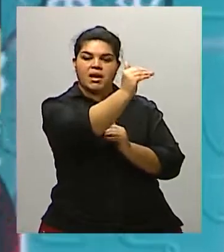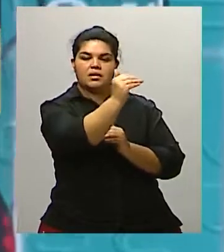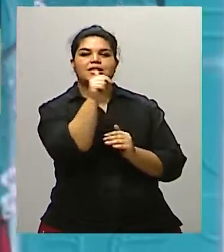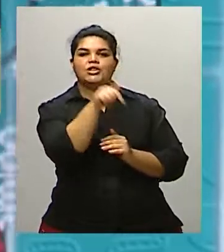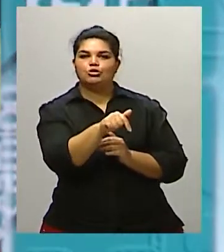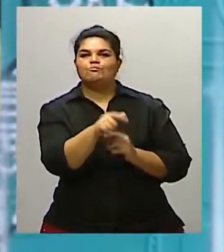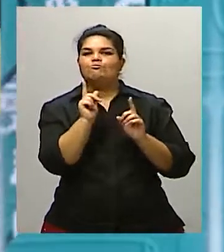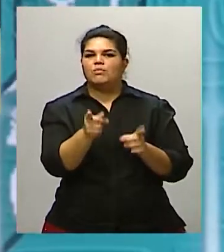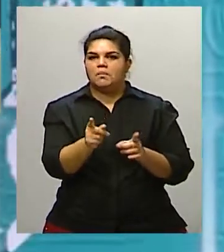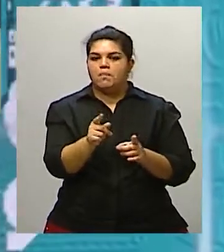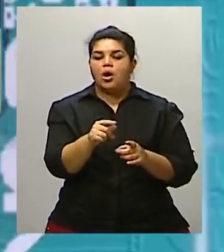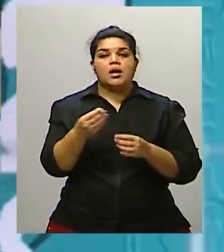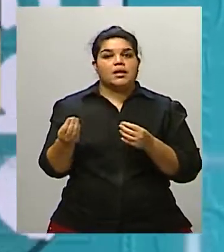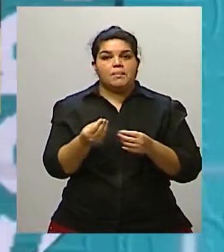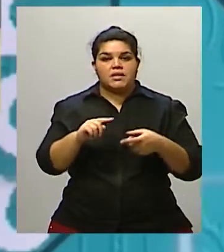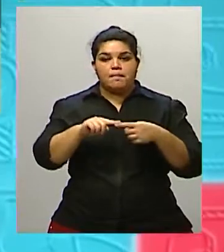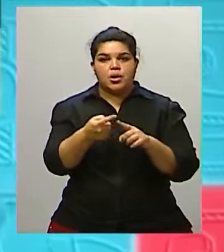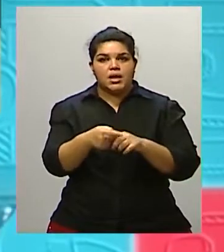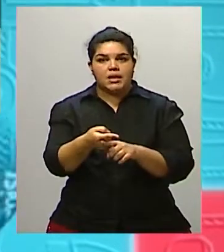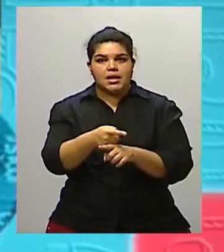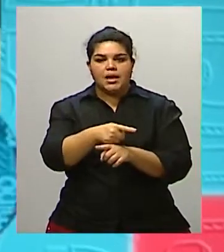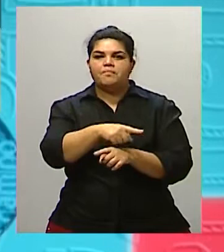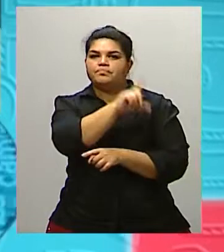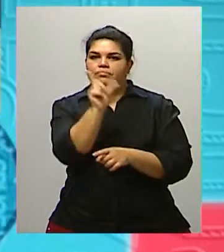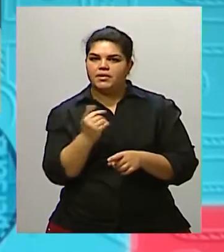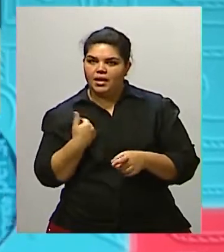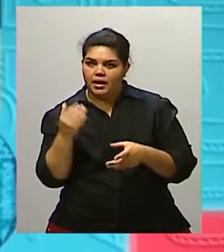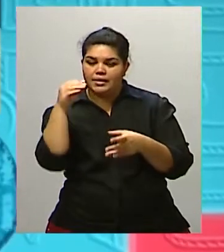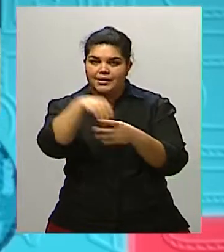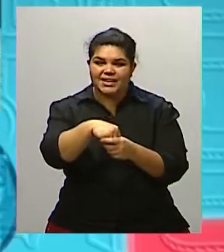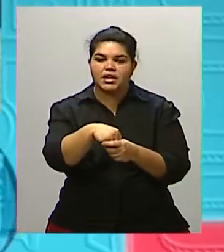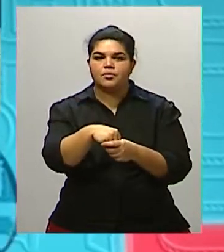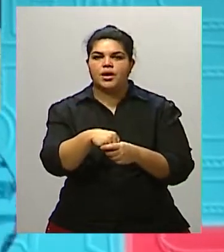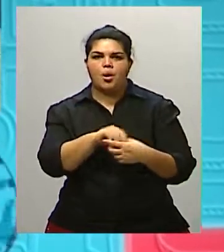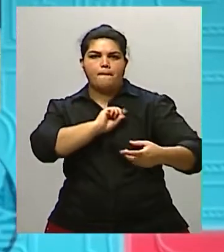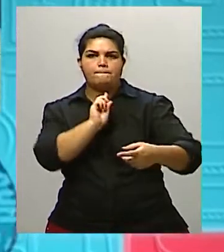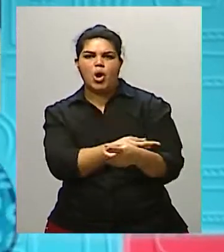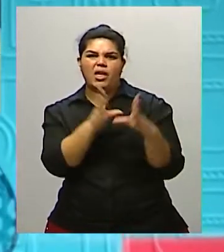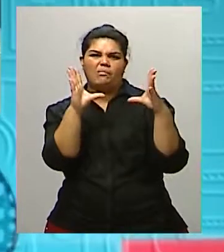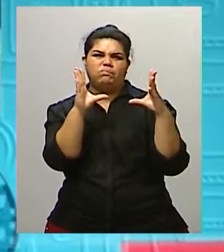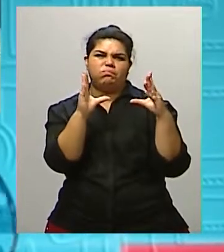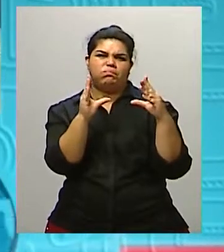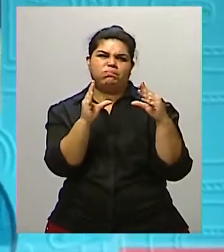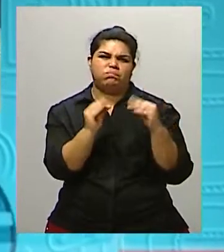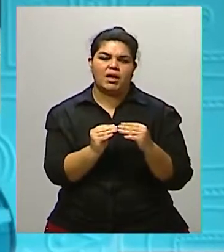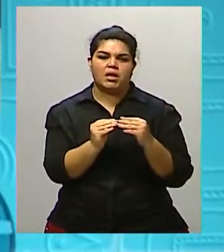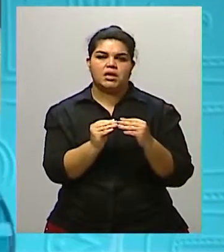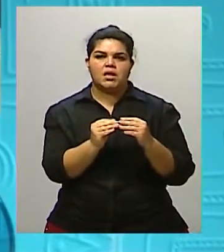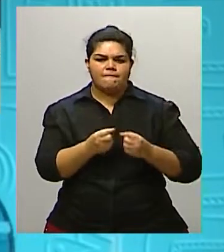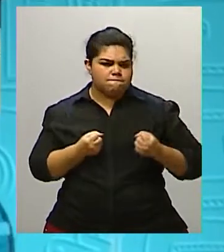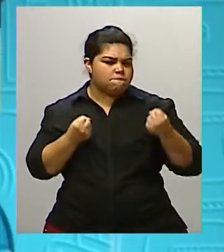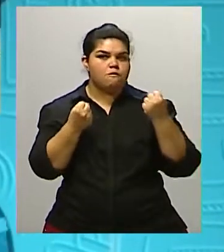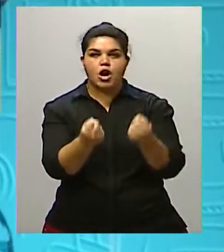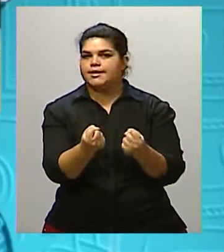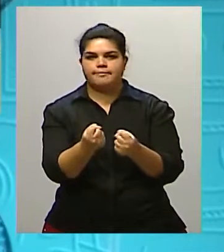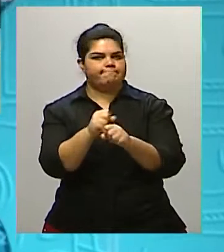poder que tiene la política para resolver los problemas. Bueno, entonces por eso podemos decir que ayer hablábamos del tema